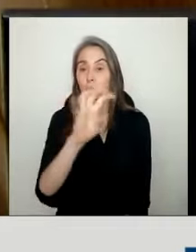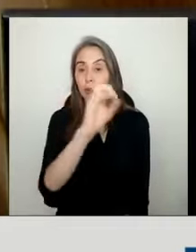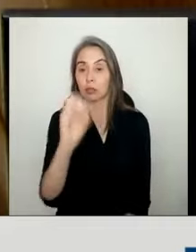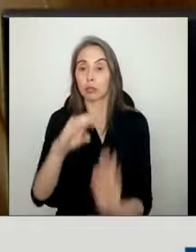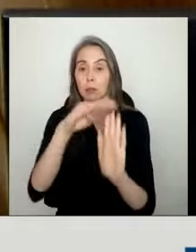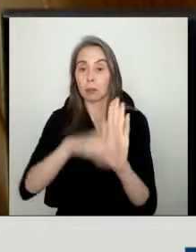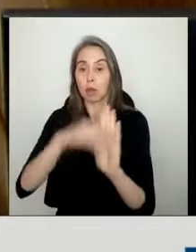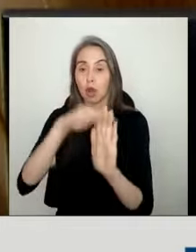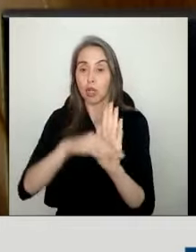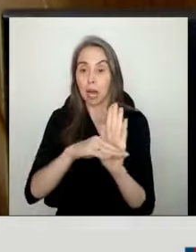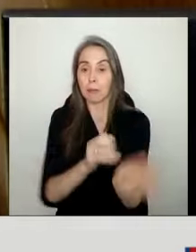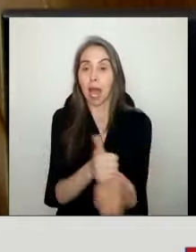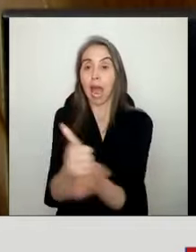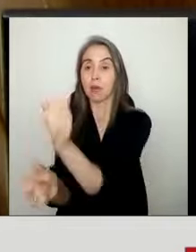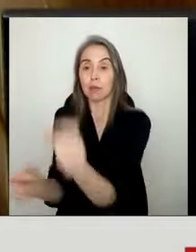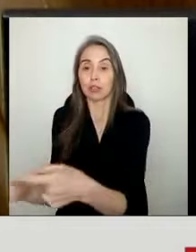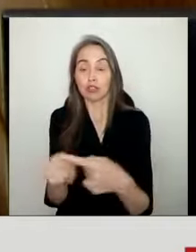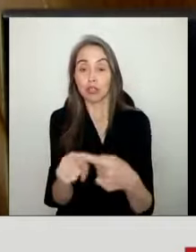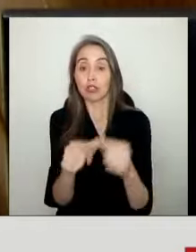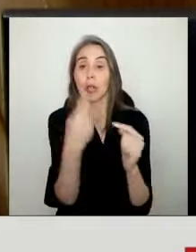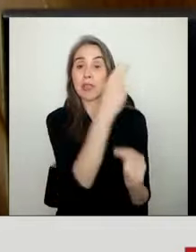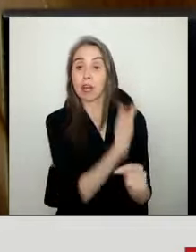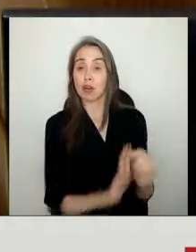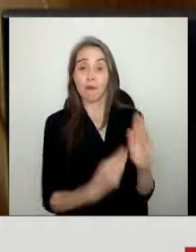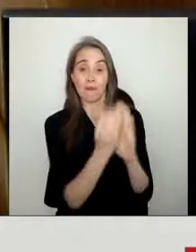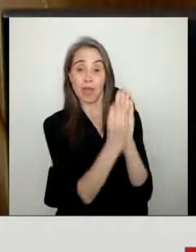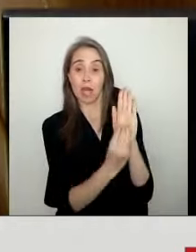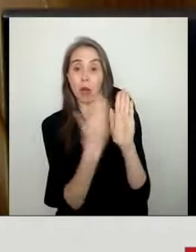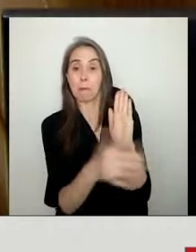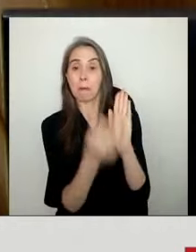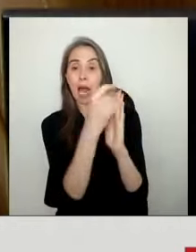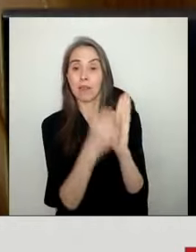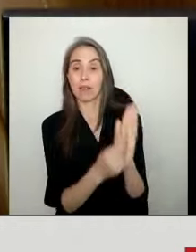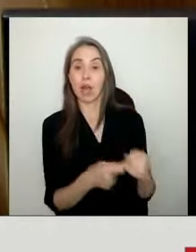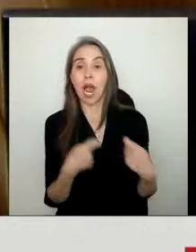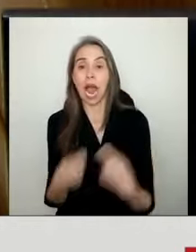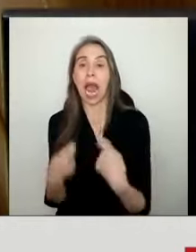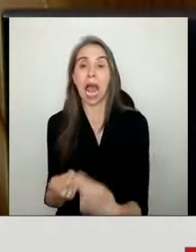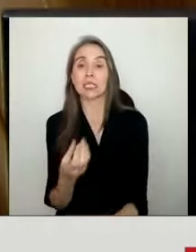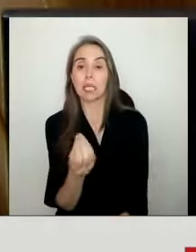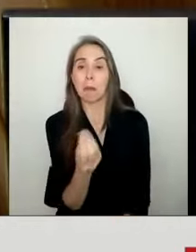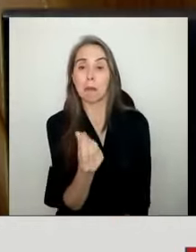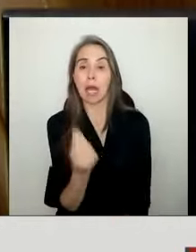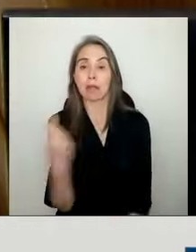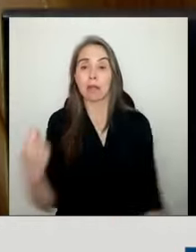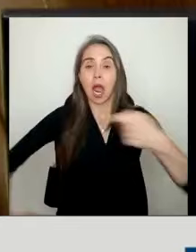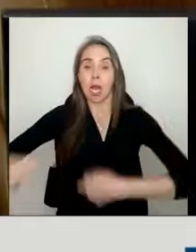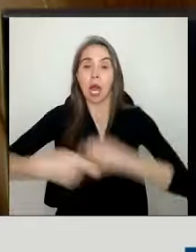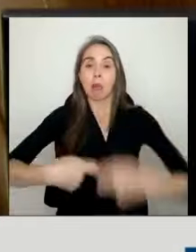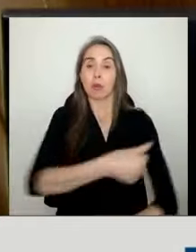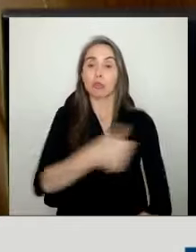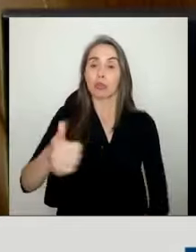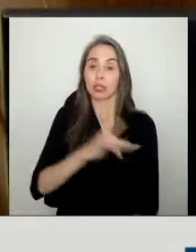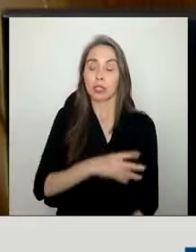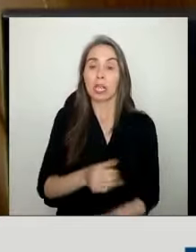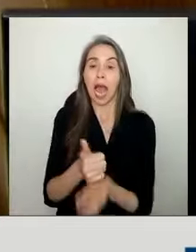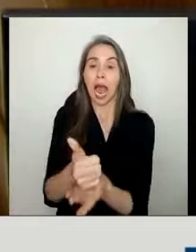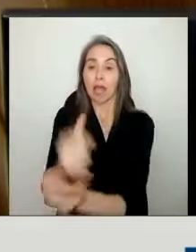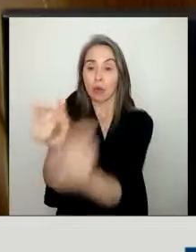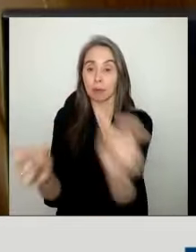sido mal evaluados Eso quiere decir que estamos gastando la plata de los chilenos en ayudas sociales y la